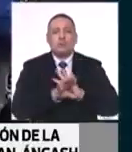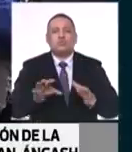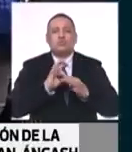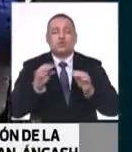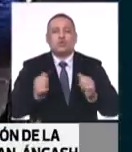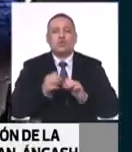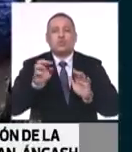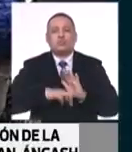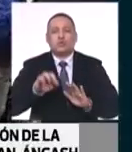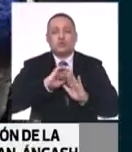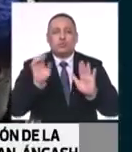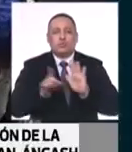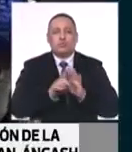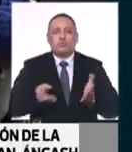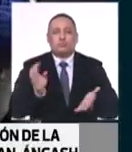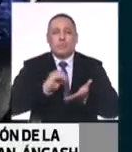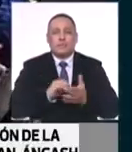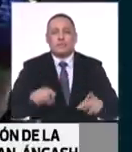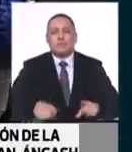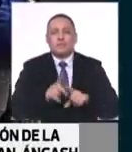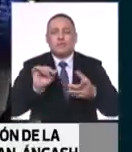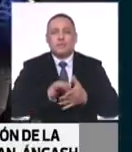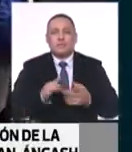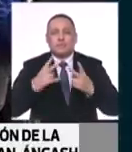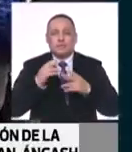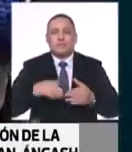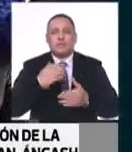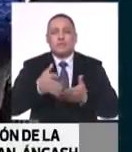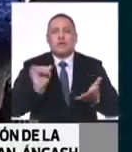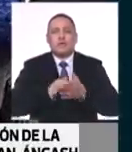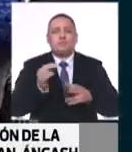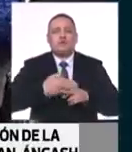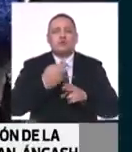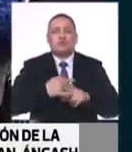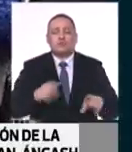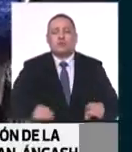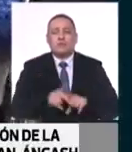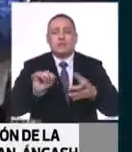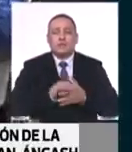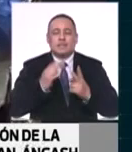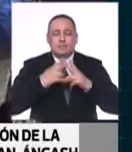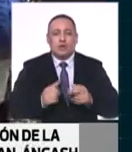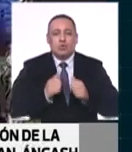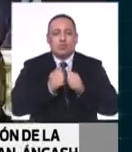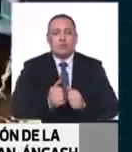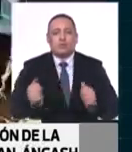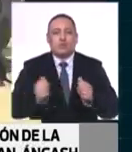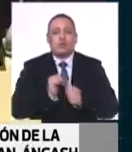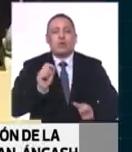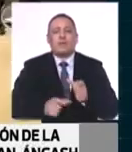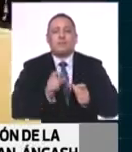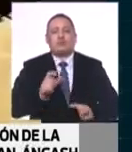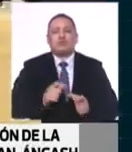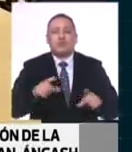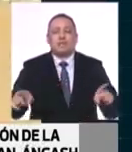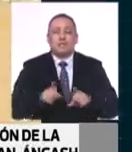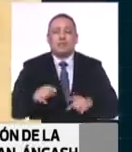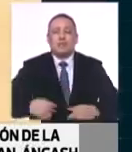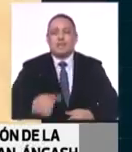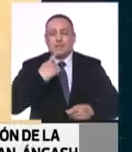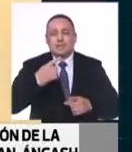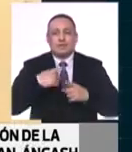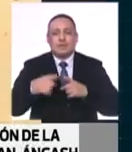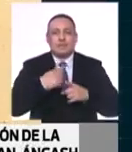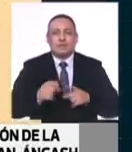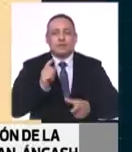los proyectos van a salir más adelante y lo que queremos es con mayor prontitud, ¿no? Nos acompaña también parte de la población, son los representantes